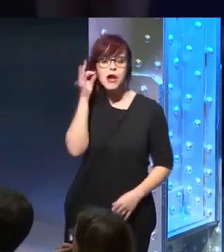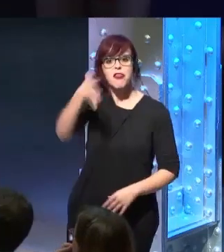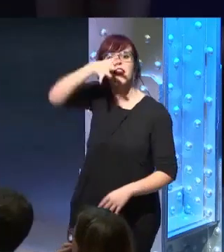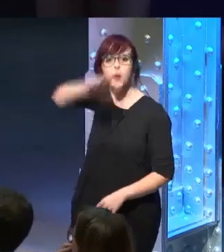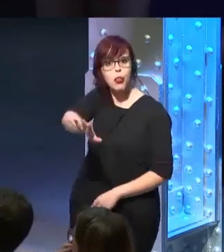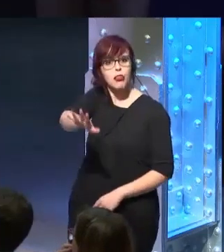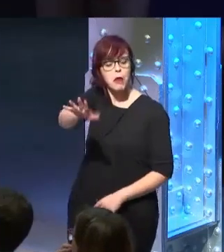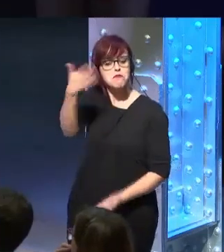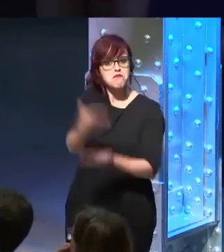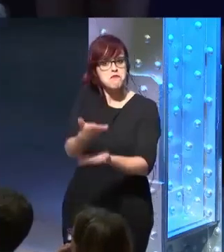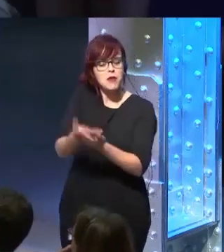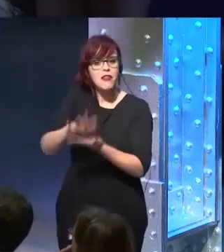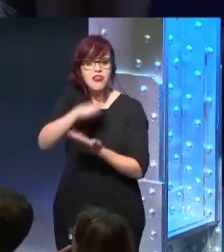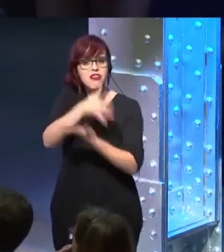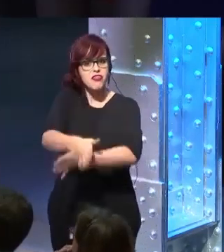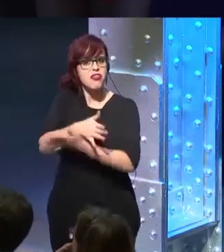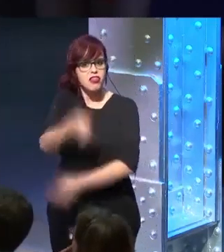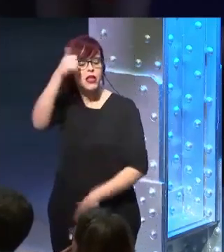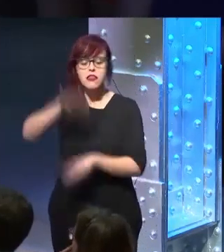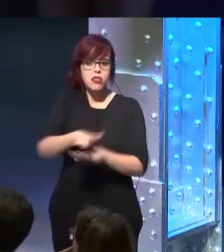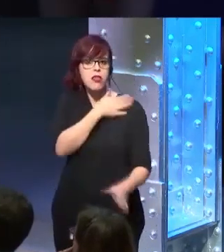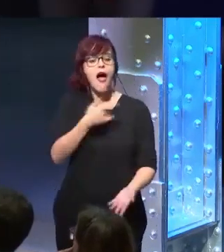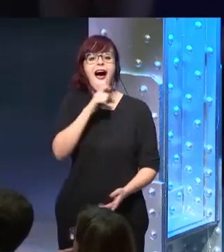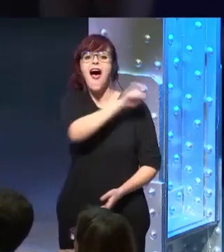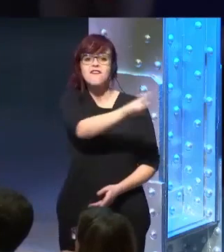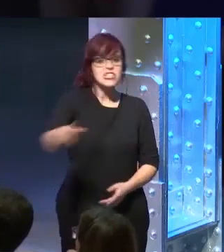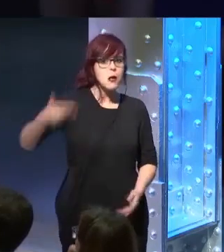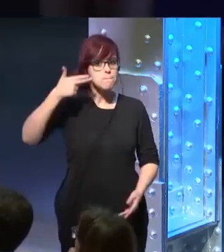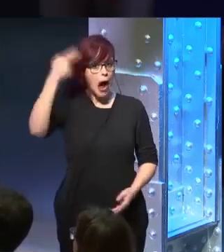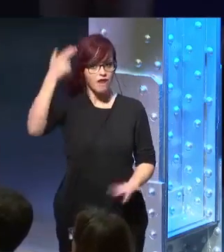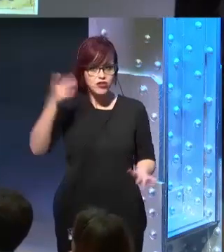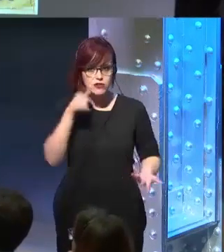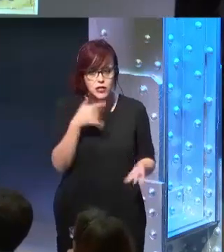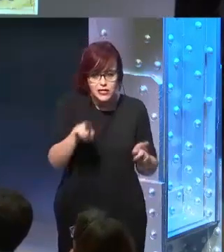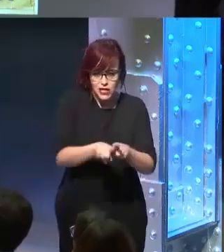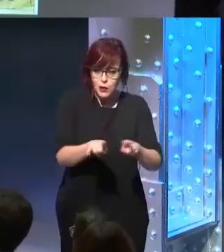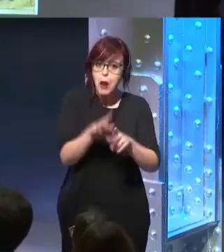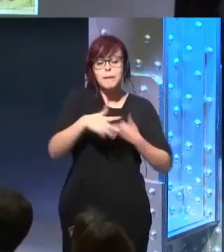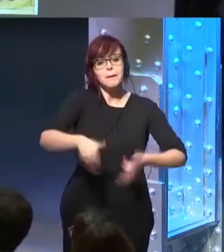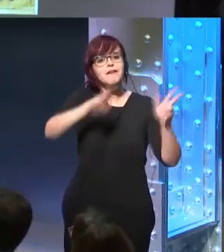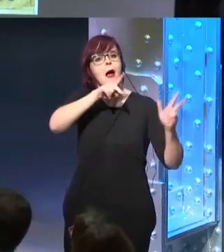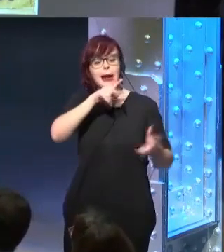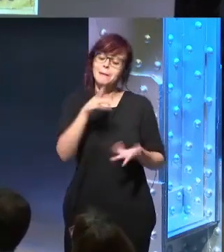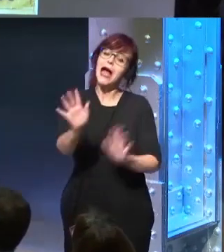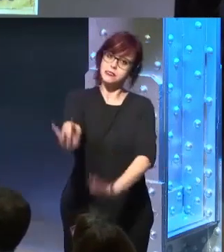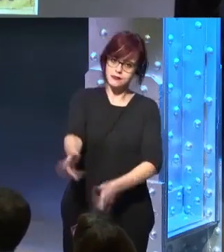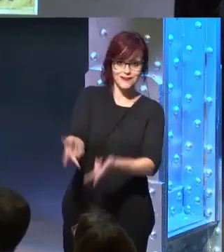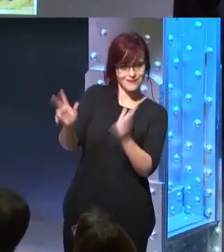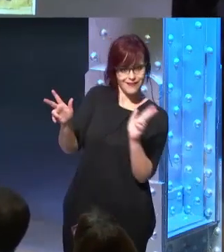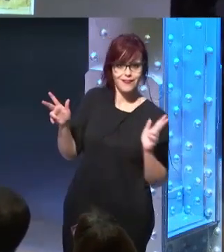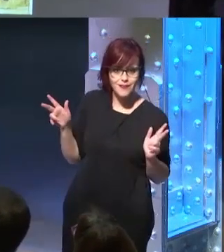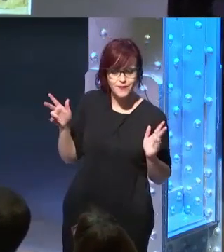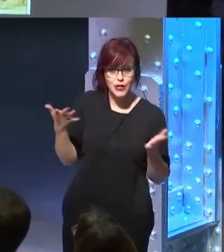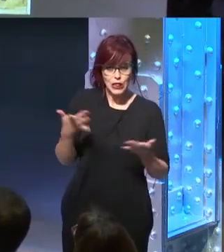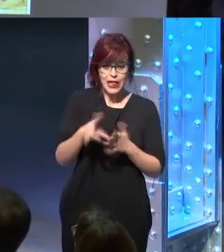violador y anuncia su propio suicidio. Para esto es para lo que se les permitía hablar, digamos. Aquí